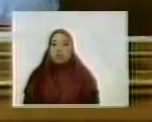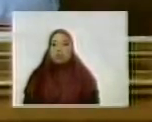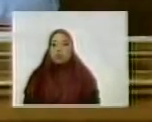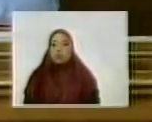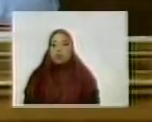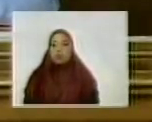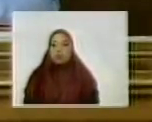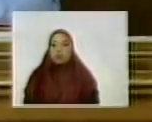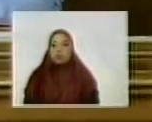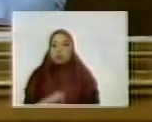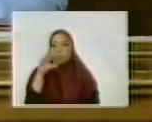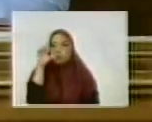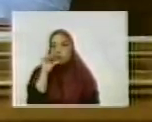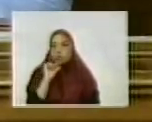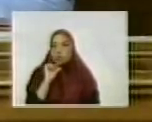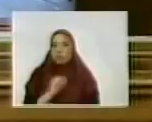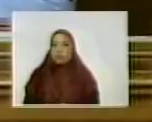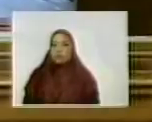ni tantico,